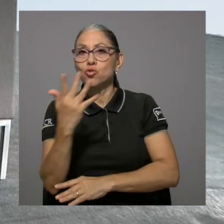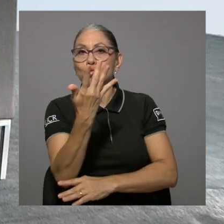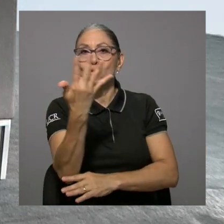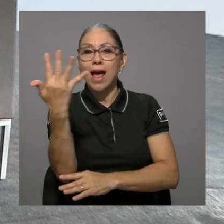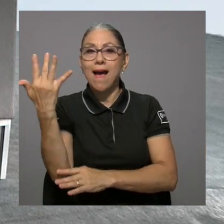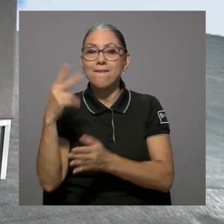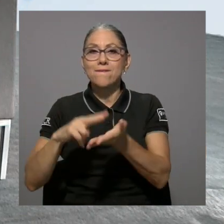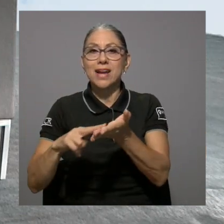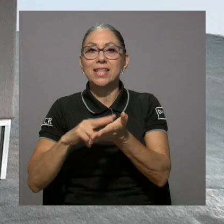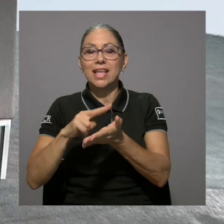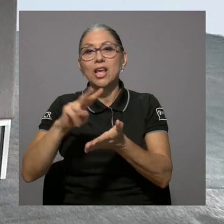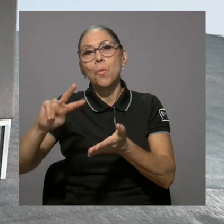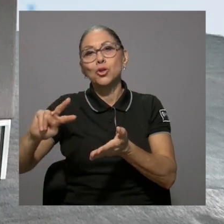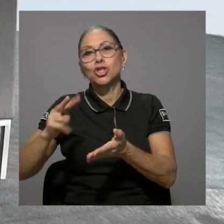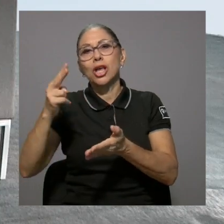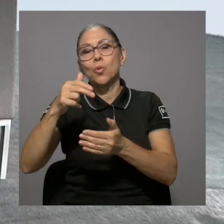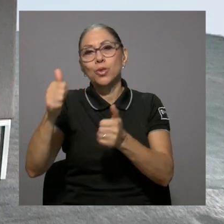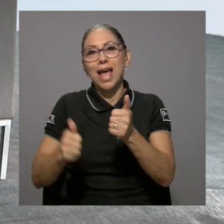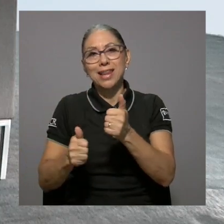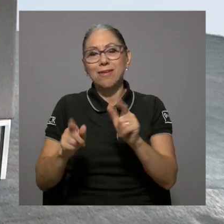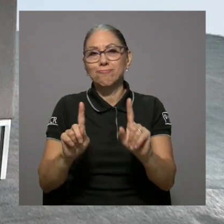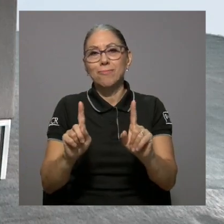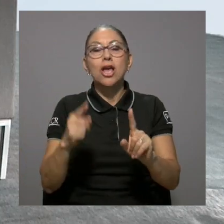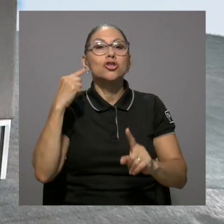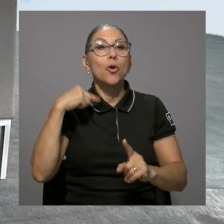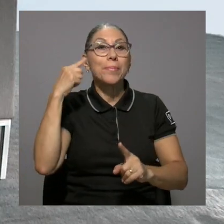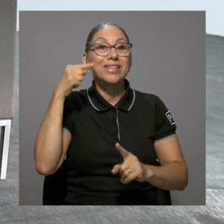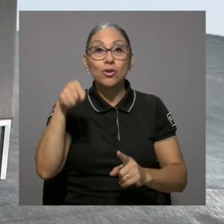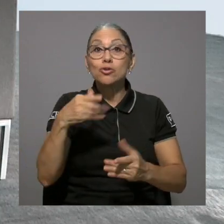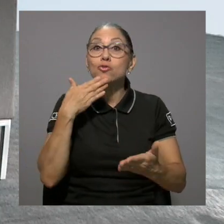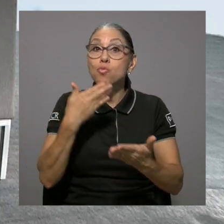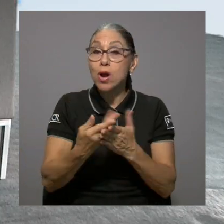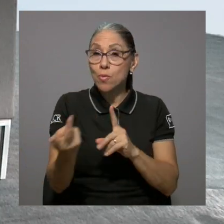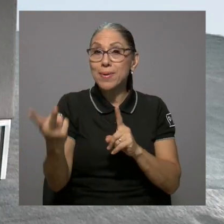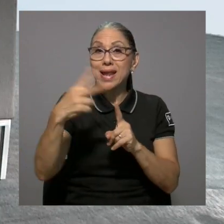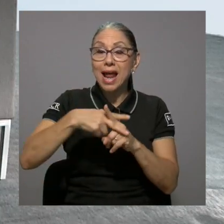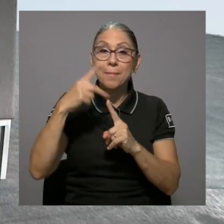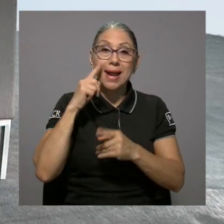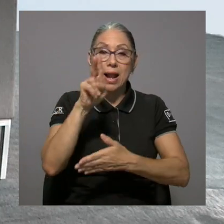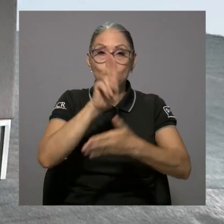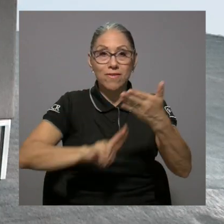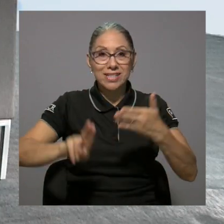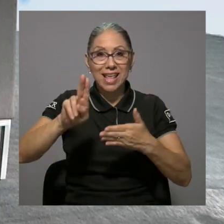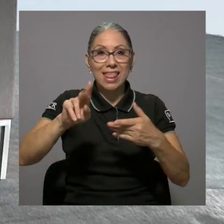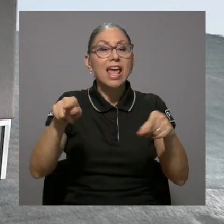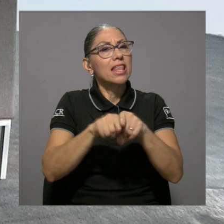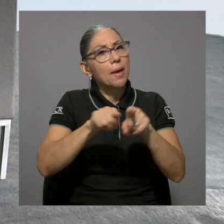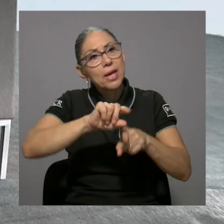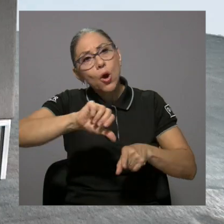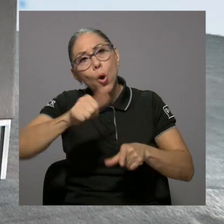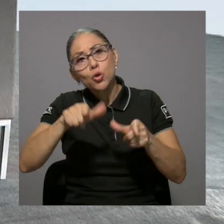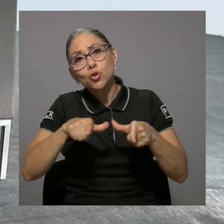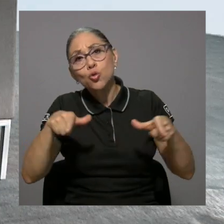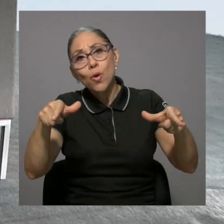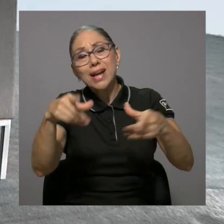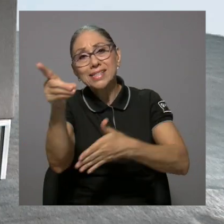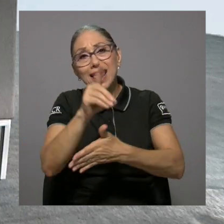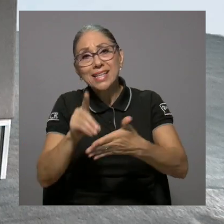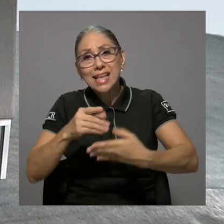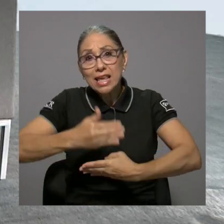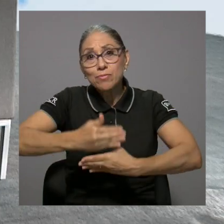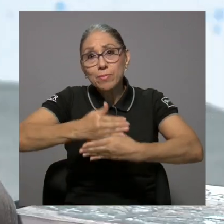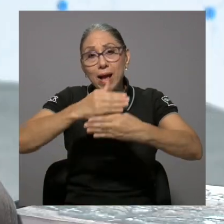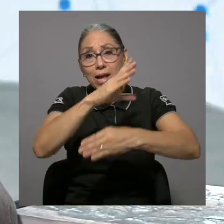pienso que es una herramienta para la universidad, pero también para otros lugares de diseño en